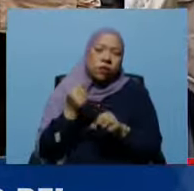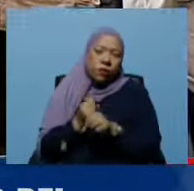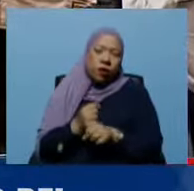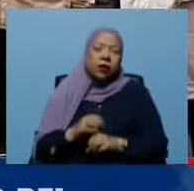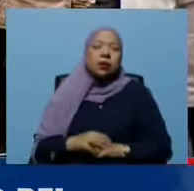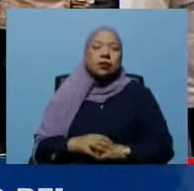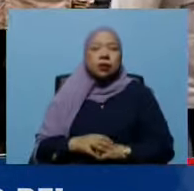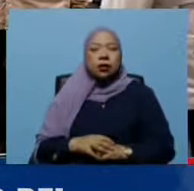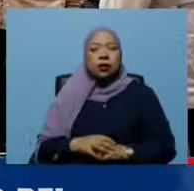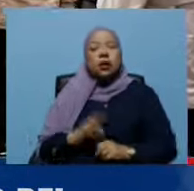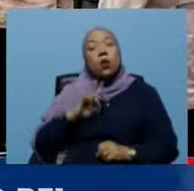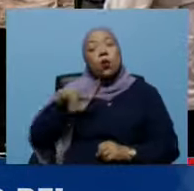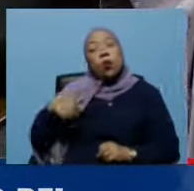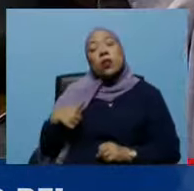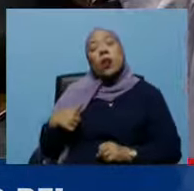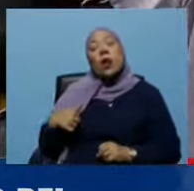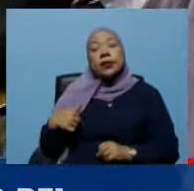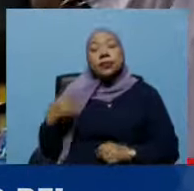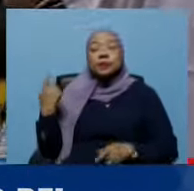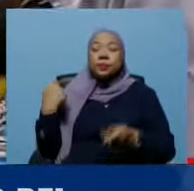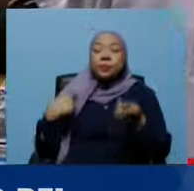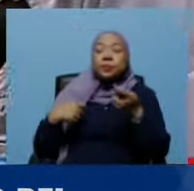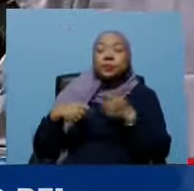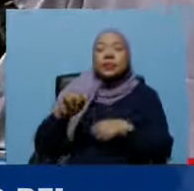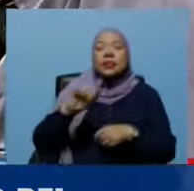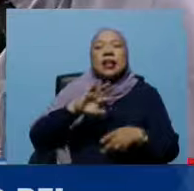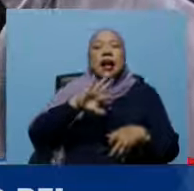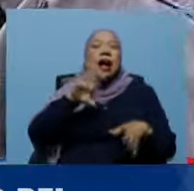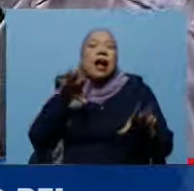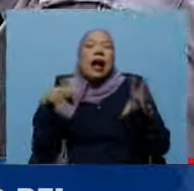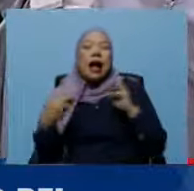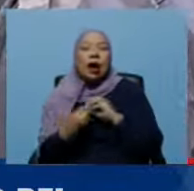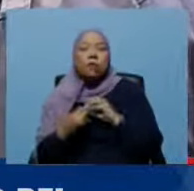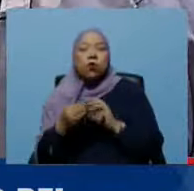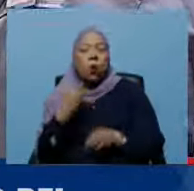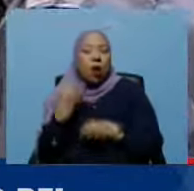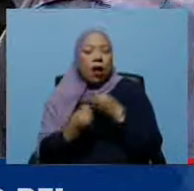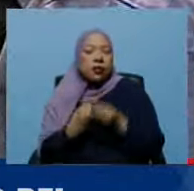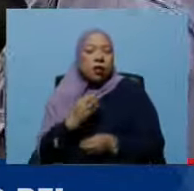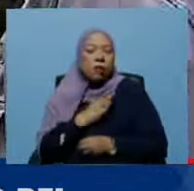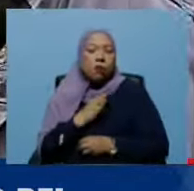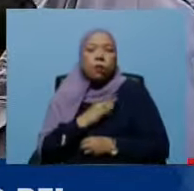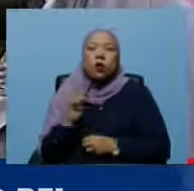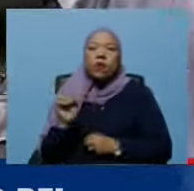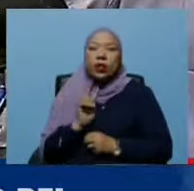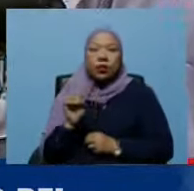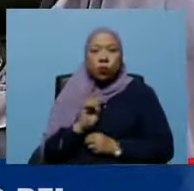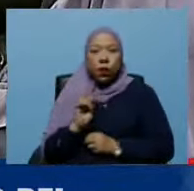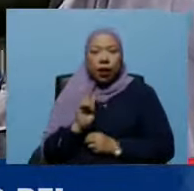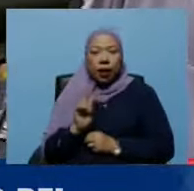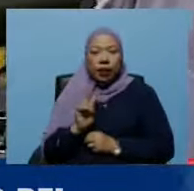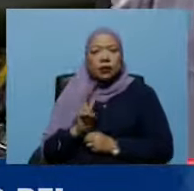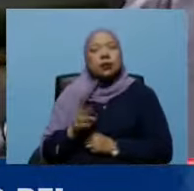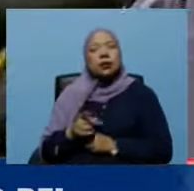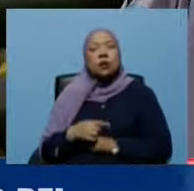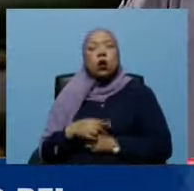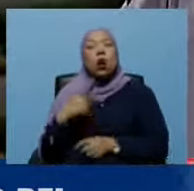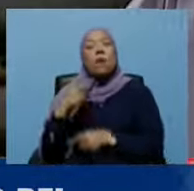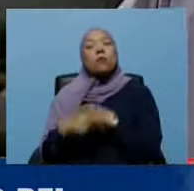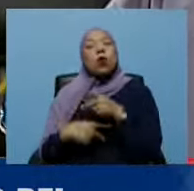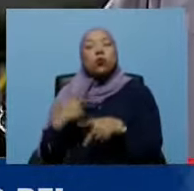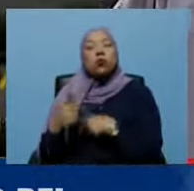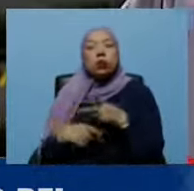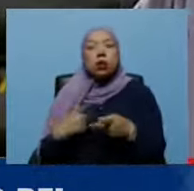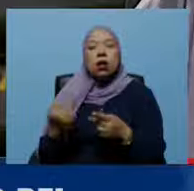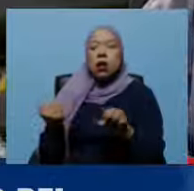nosotros sustituir las importaciones, nos va a permitir a nosotros crecer y seguir avanzando hasta lograr la máxima producción, que